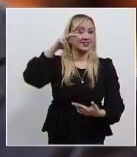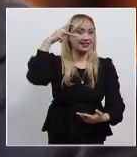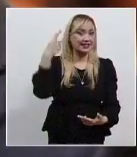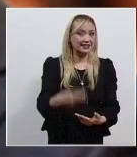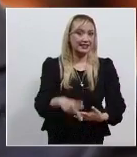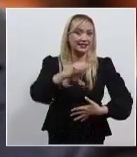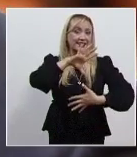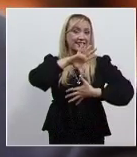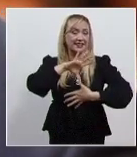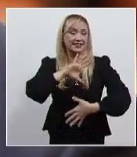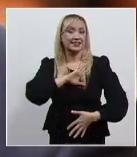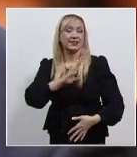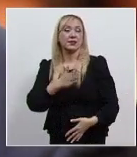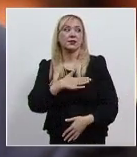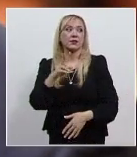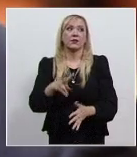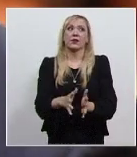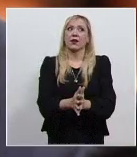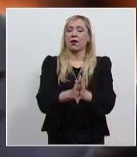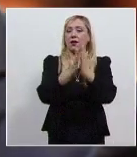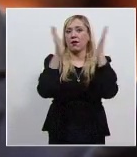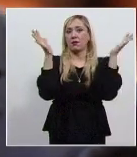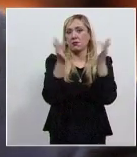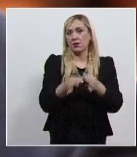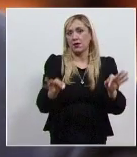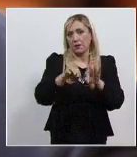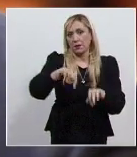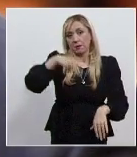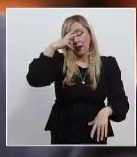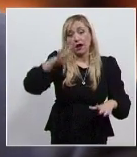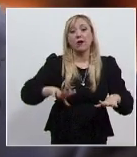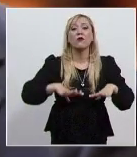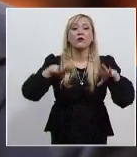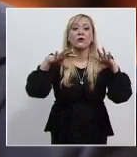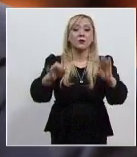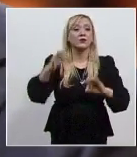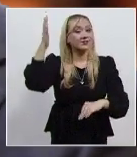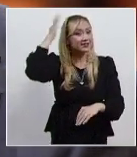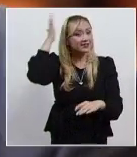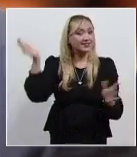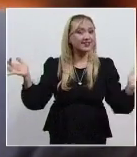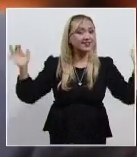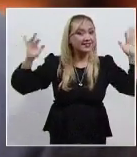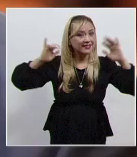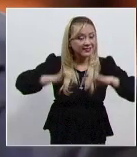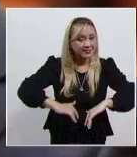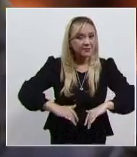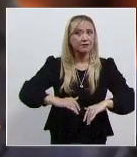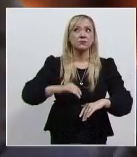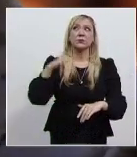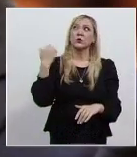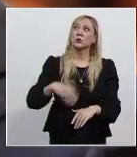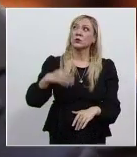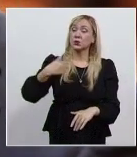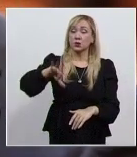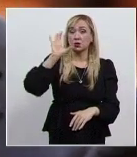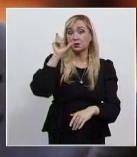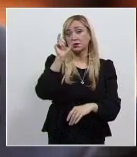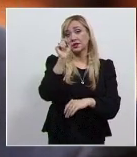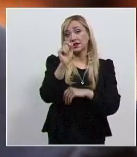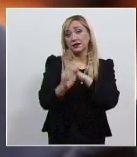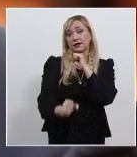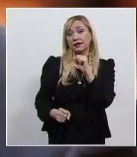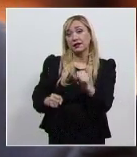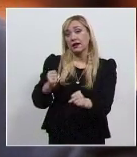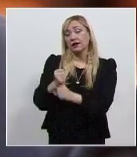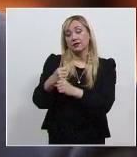enorme para nuestra Corte. México es fundador de esta cumbre. Ha participado durante más de 20 años en todos